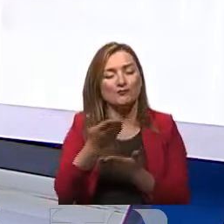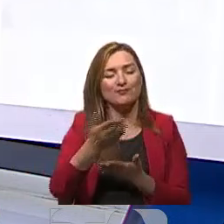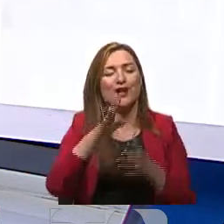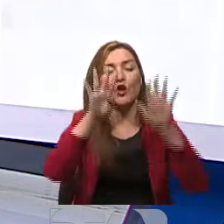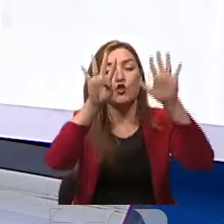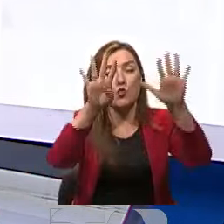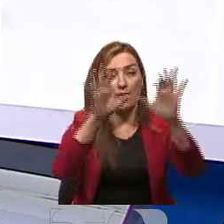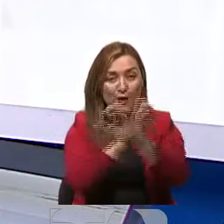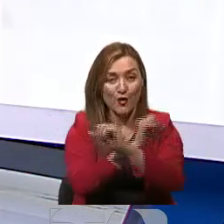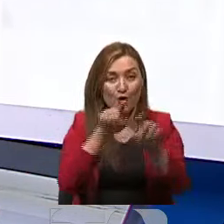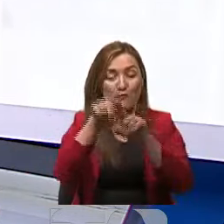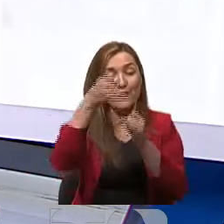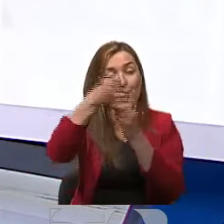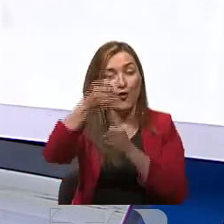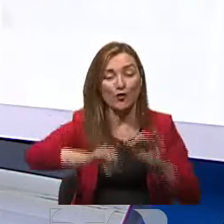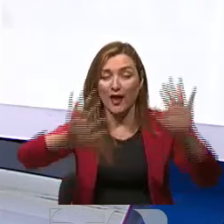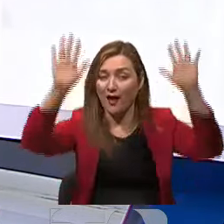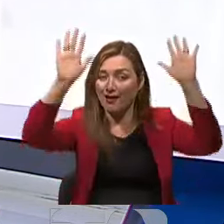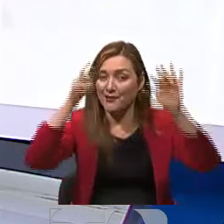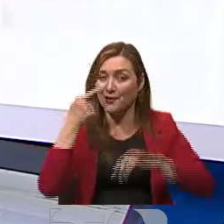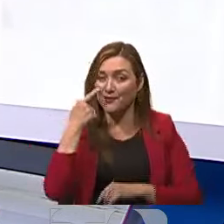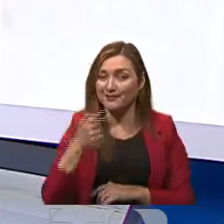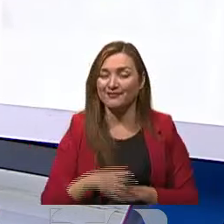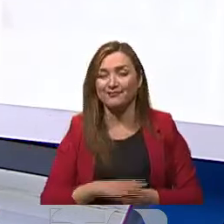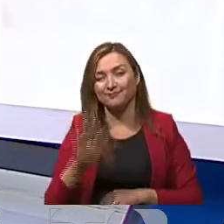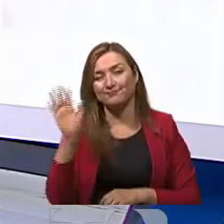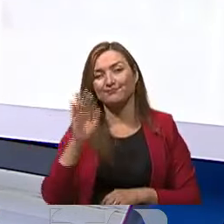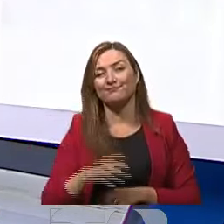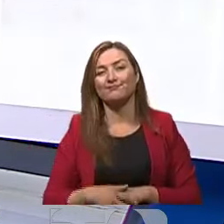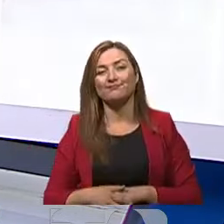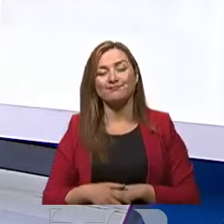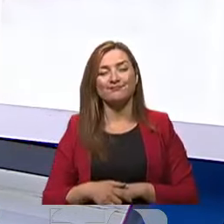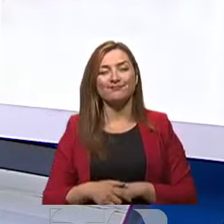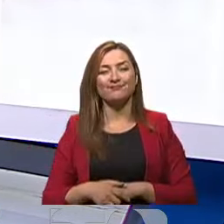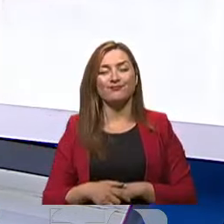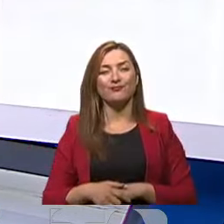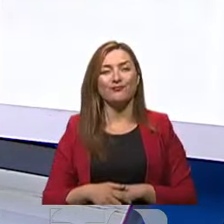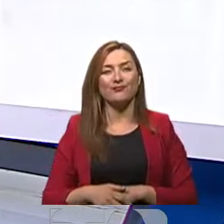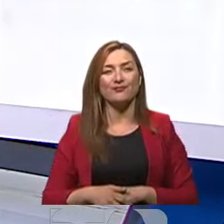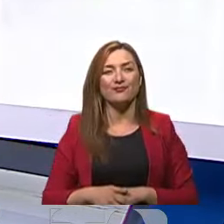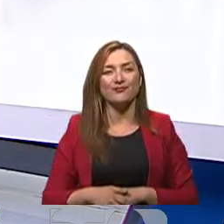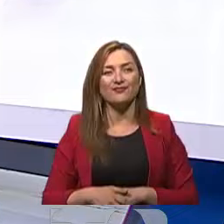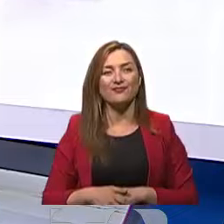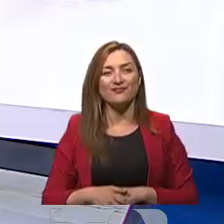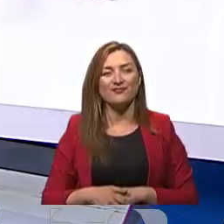Ecuador. 9 en punto, manos arriba. Manos porque arriba. Nos vamos, chao, chao. Un excelente día.